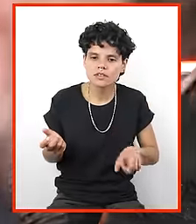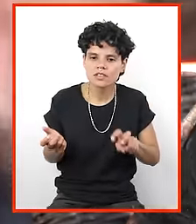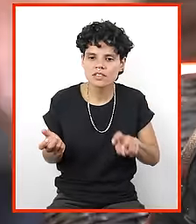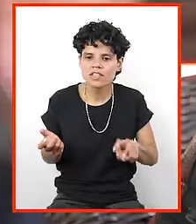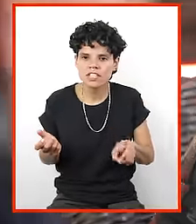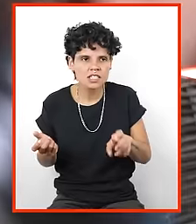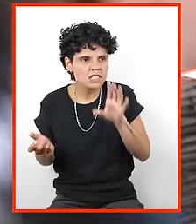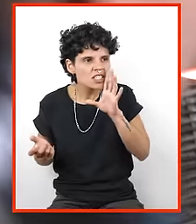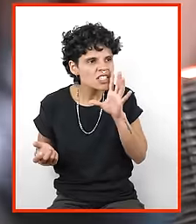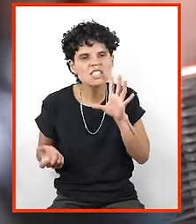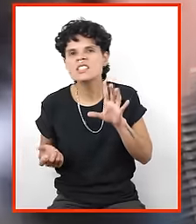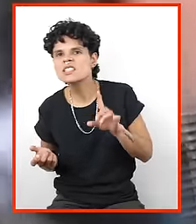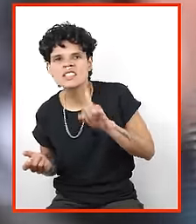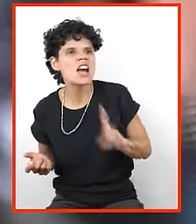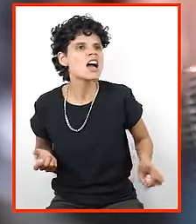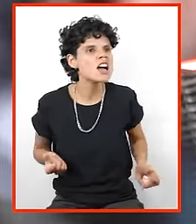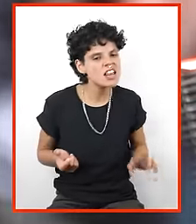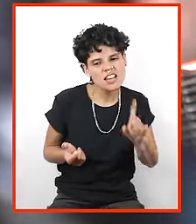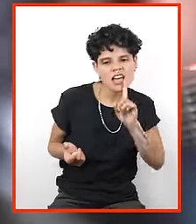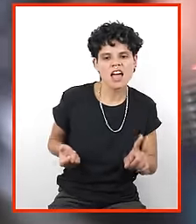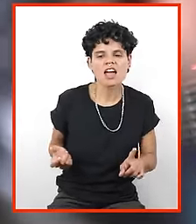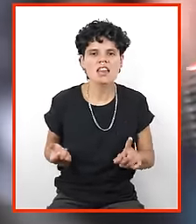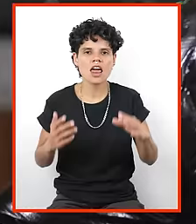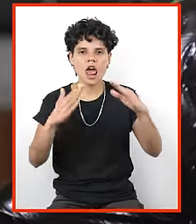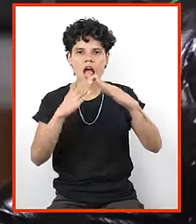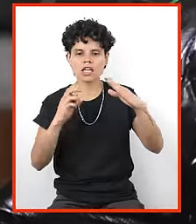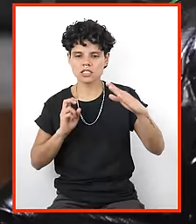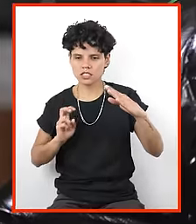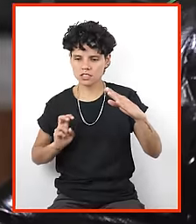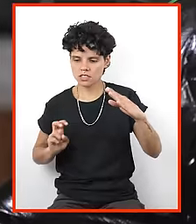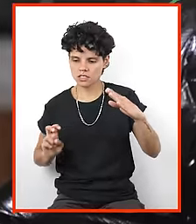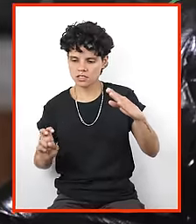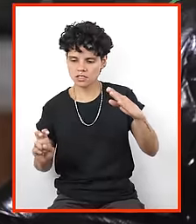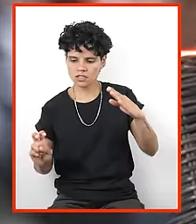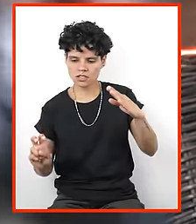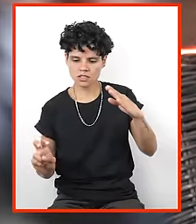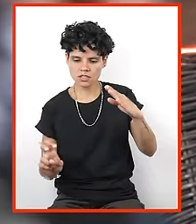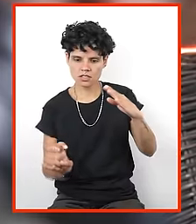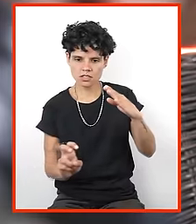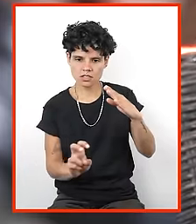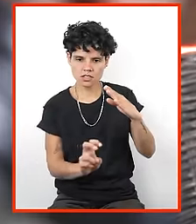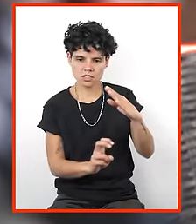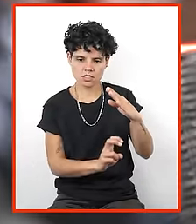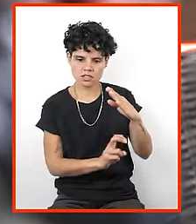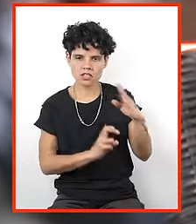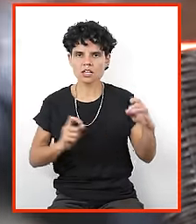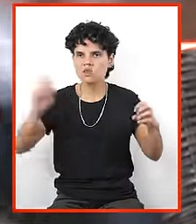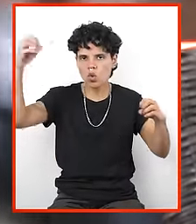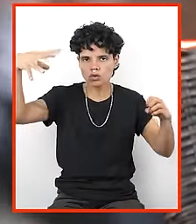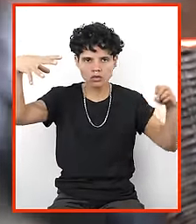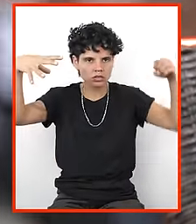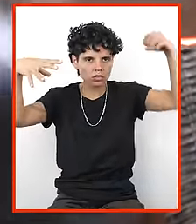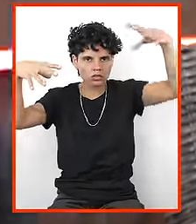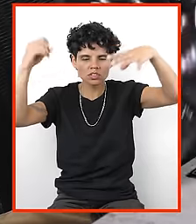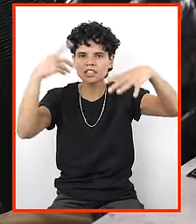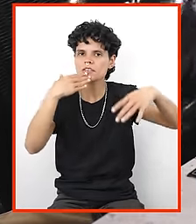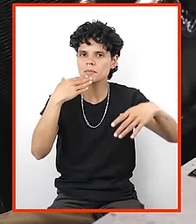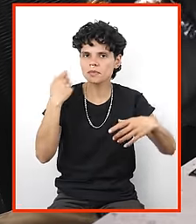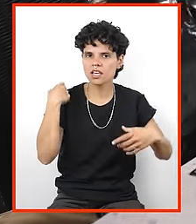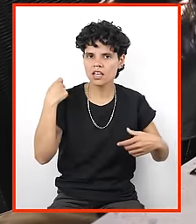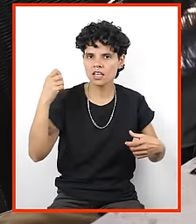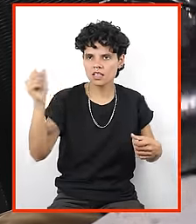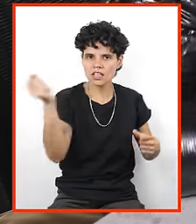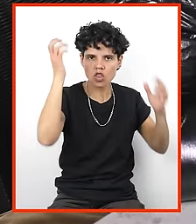¿Quién anda ahí? Primero pasé por la casa, nadie. Prendí todas las luces, la ducha, viste que uno abre la ducha siempre la, cuando... La